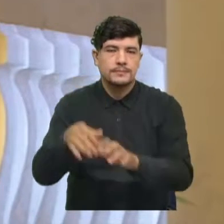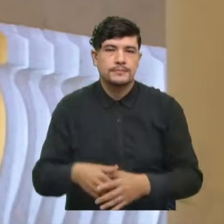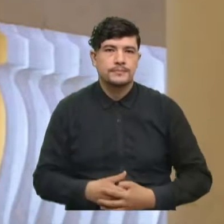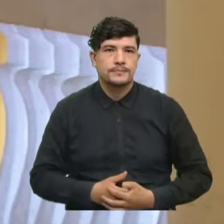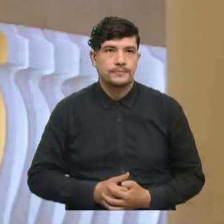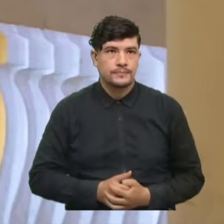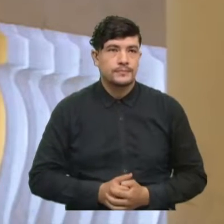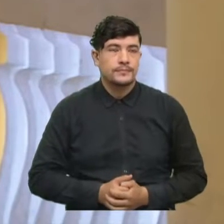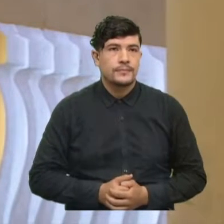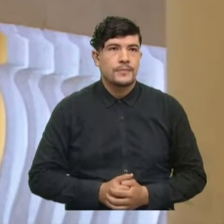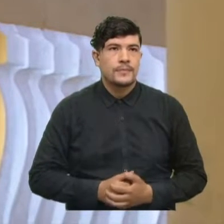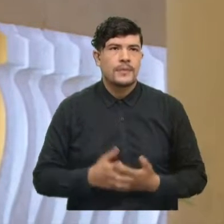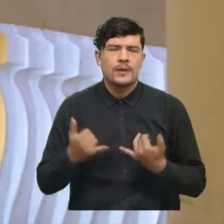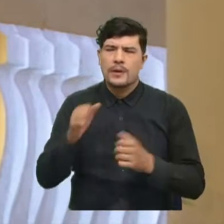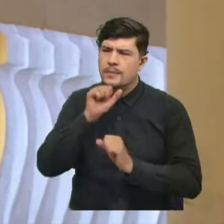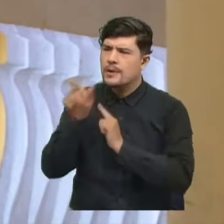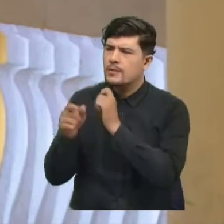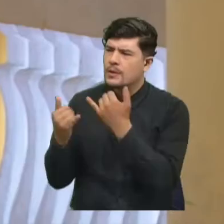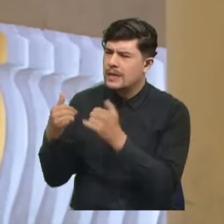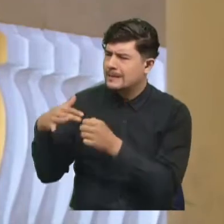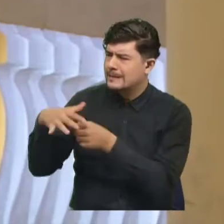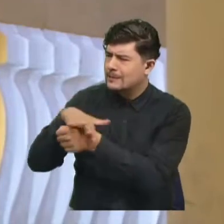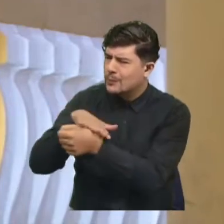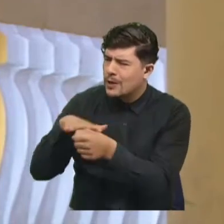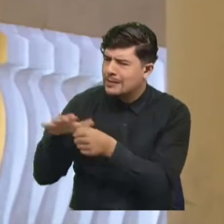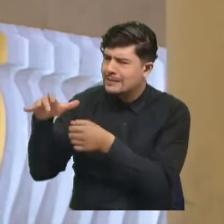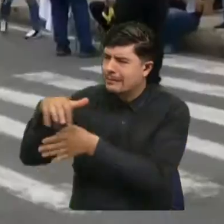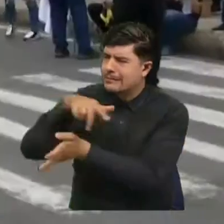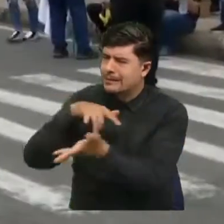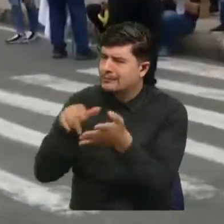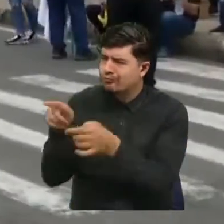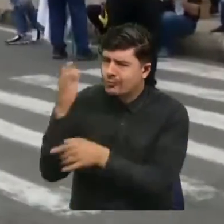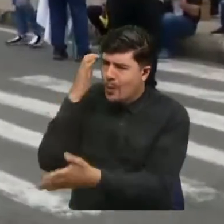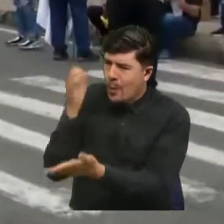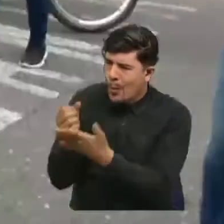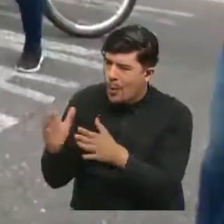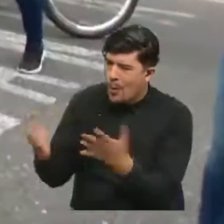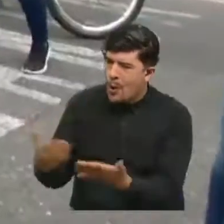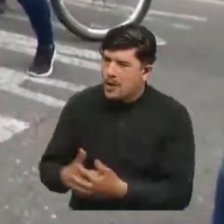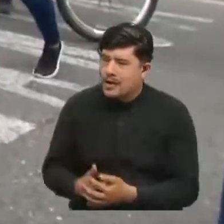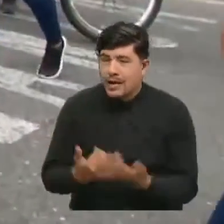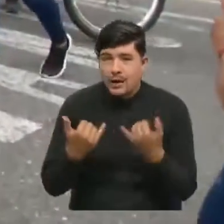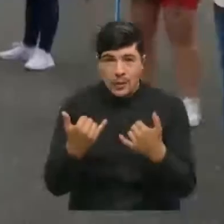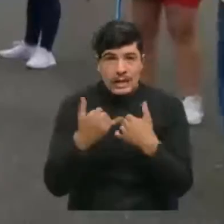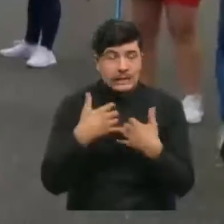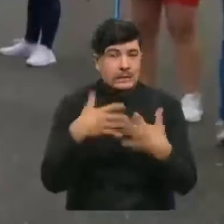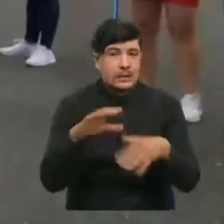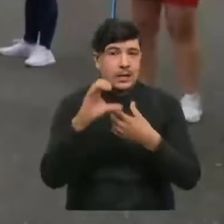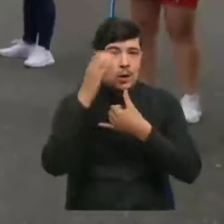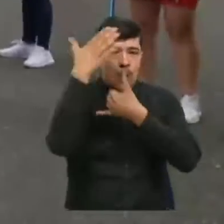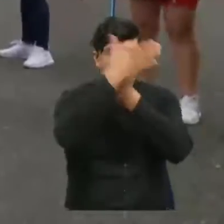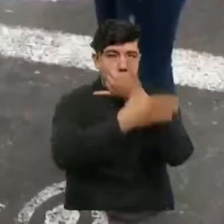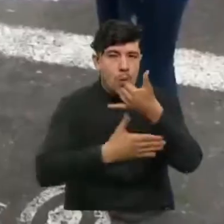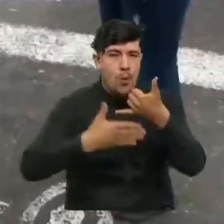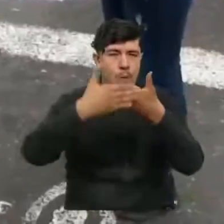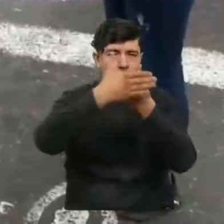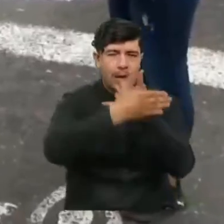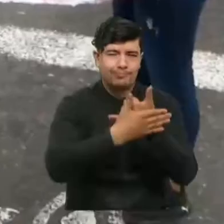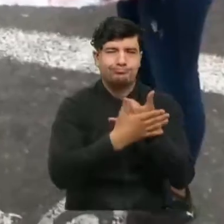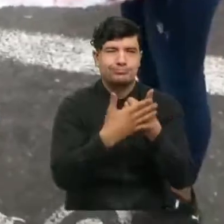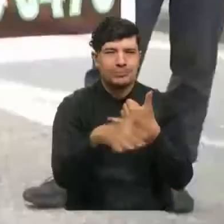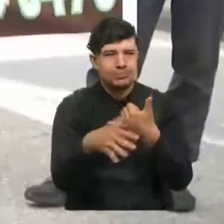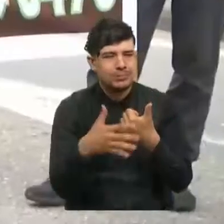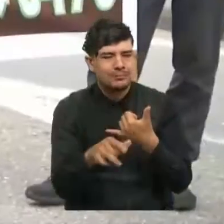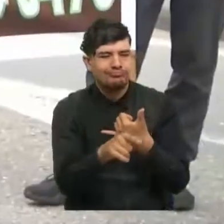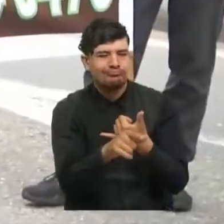un momento de reflexión nacional en todo nuestro territorio se han venido expresando todos los sentimientos